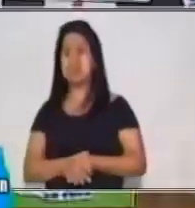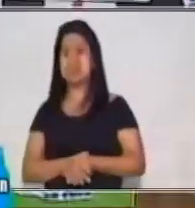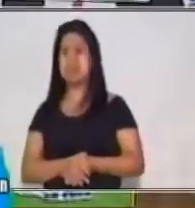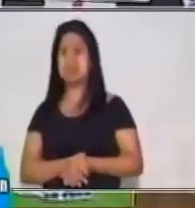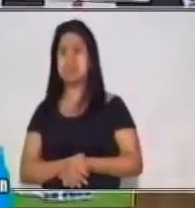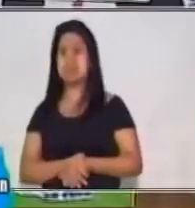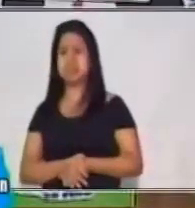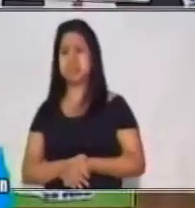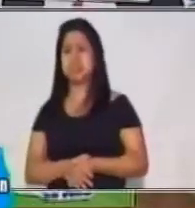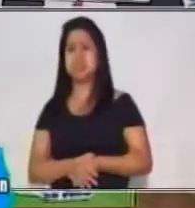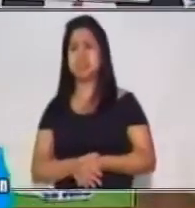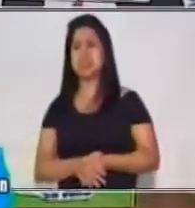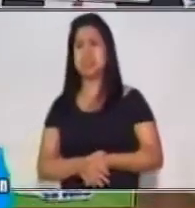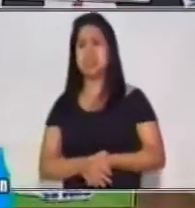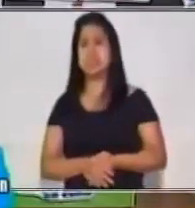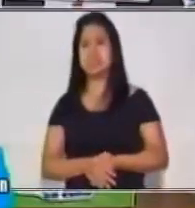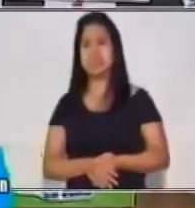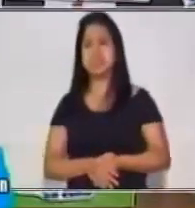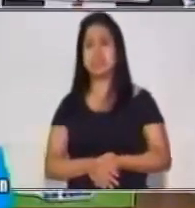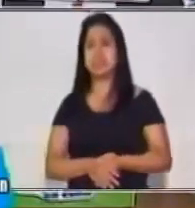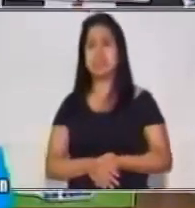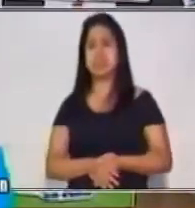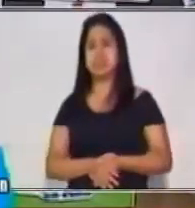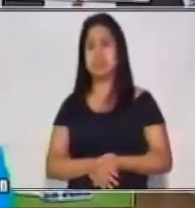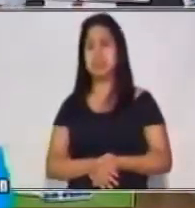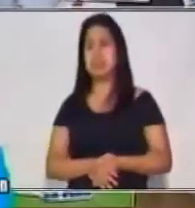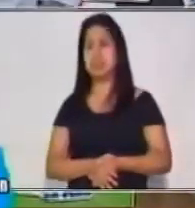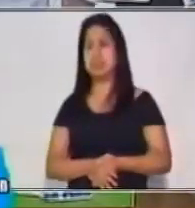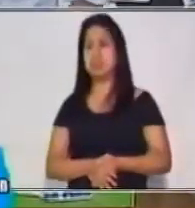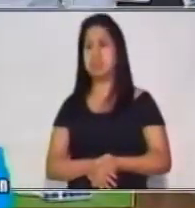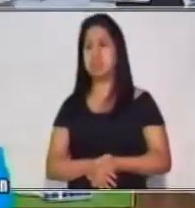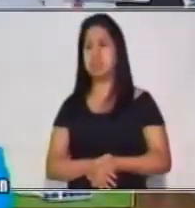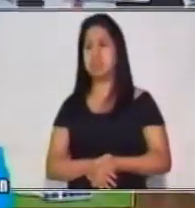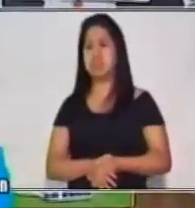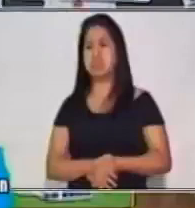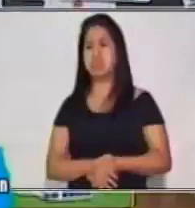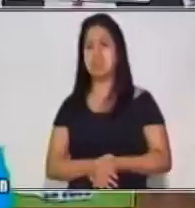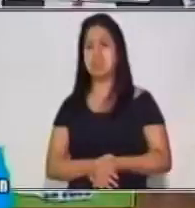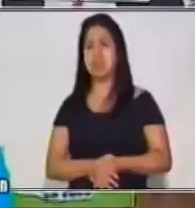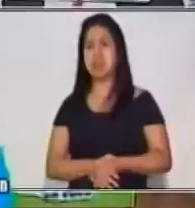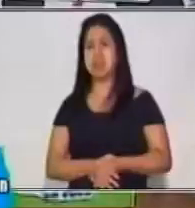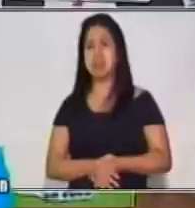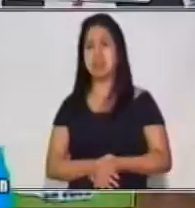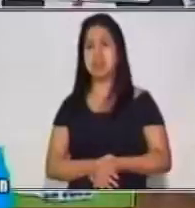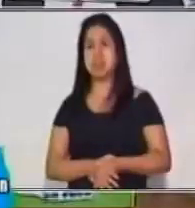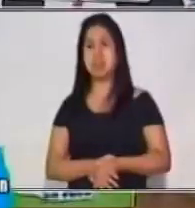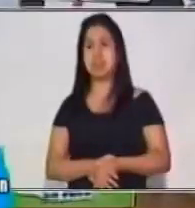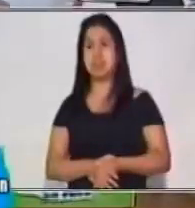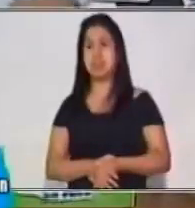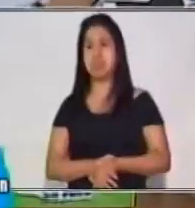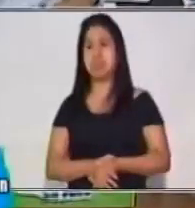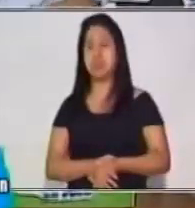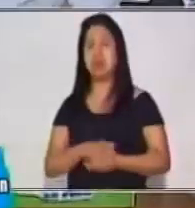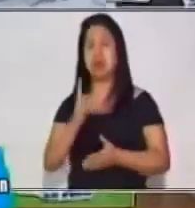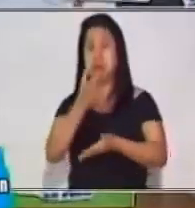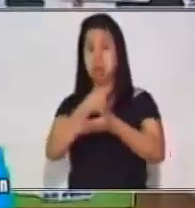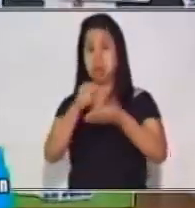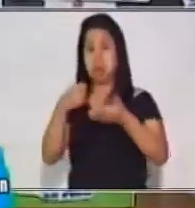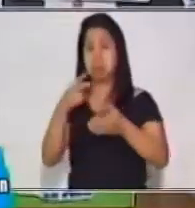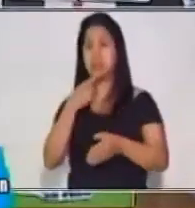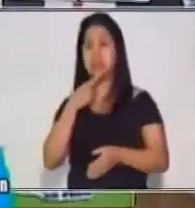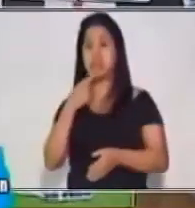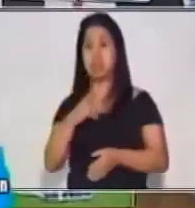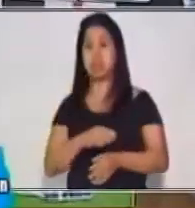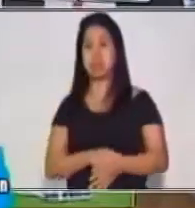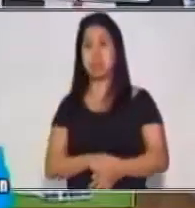de nuestro diagrama. 2 personas. Muy bien. Ahora, ¿qué vamos a hacer? Ya